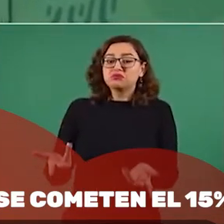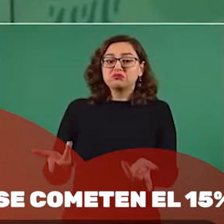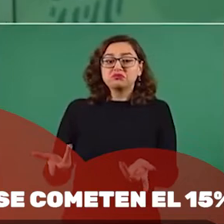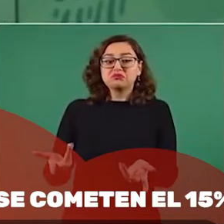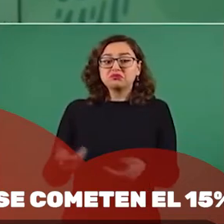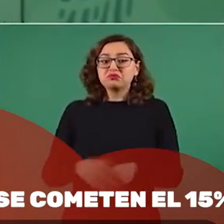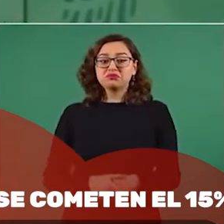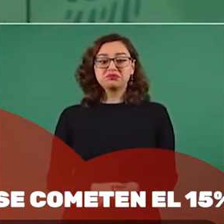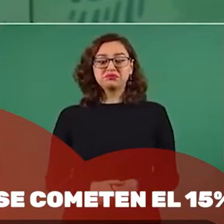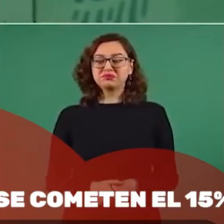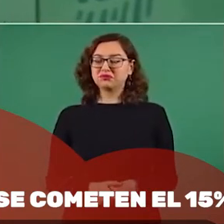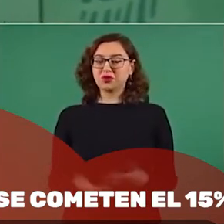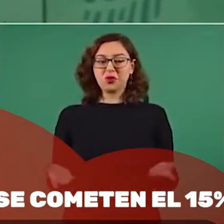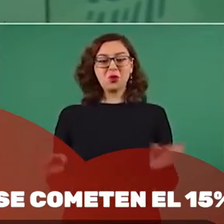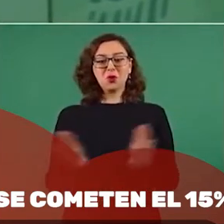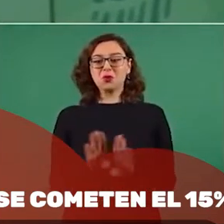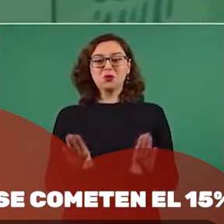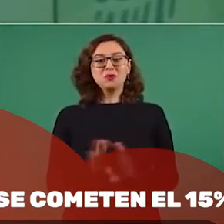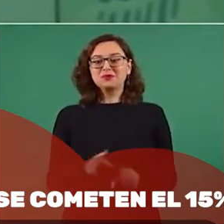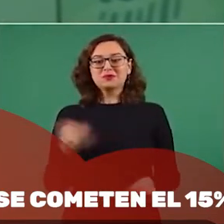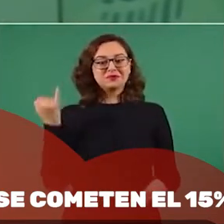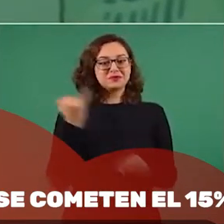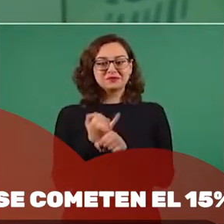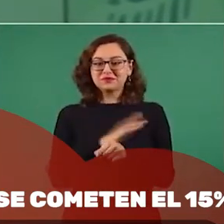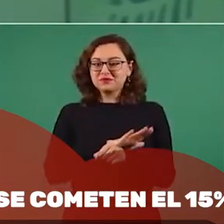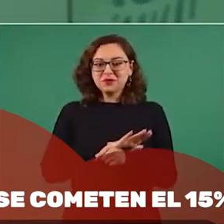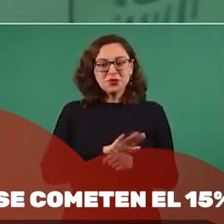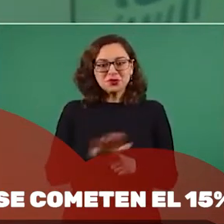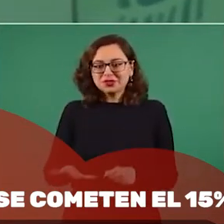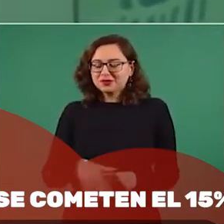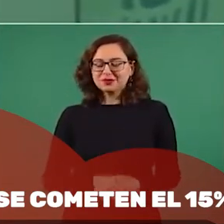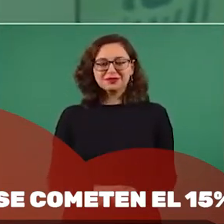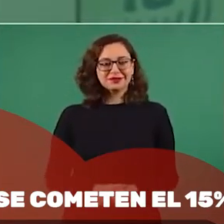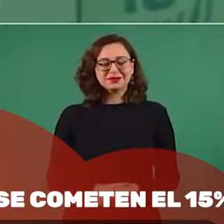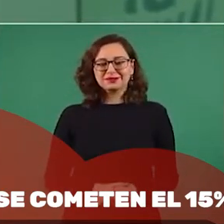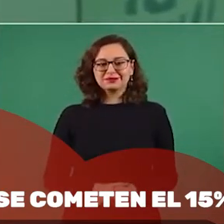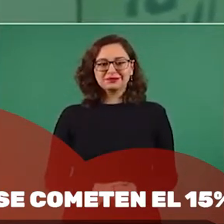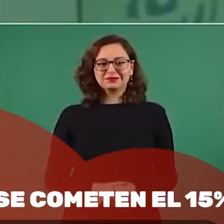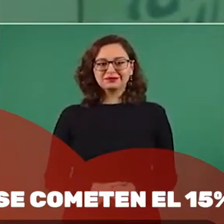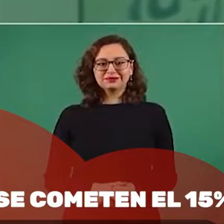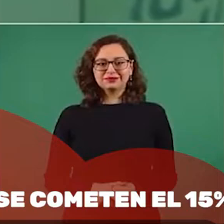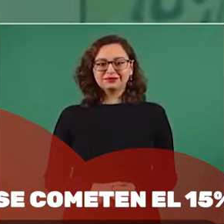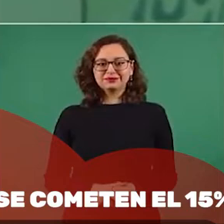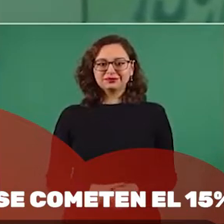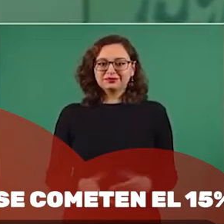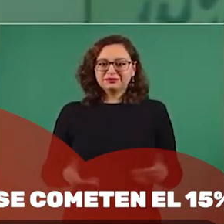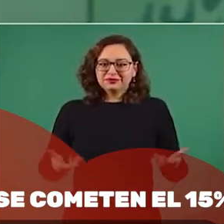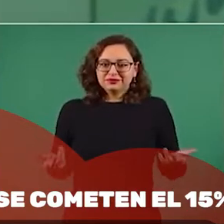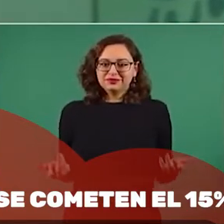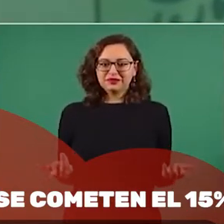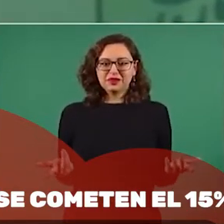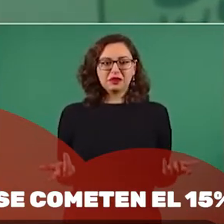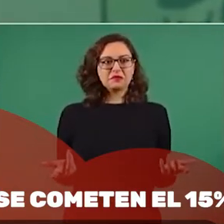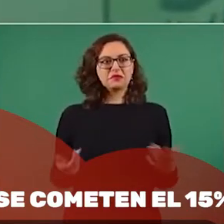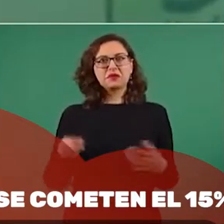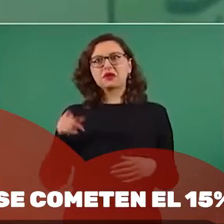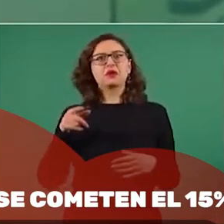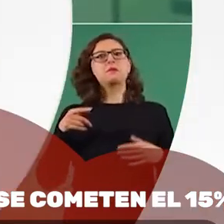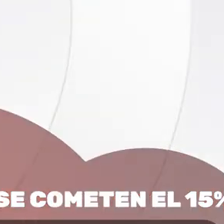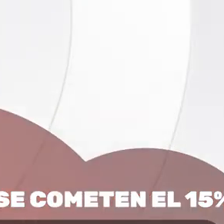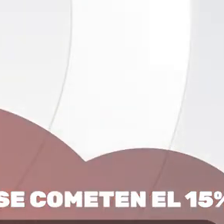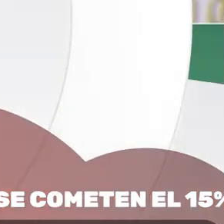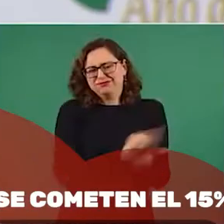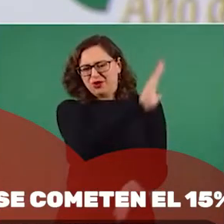hubieran corrido, hablando de en plata. Más si se trata de un asunto tan delicado como la seguridad pública, donde está de por medio la vida de la gente, agregó